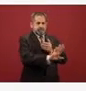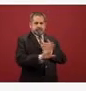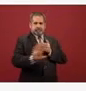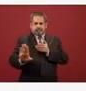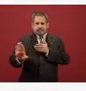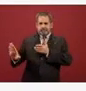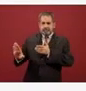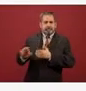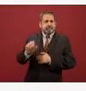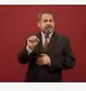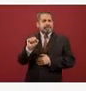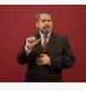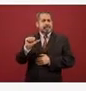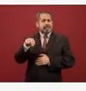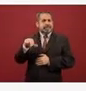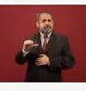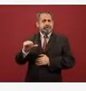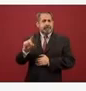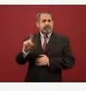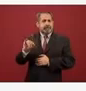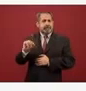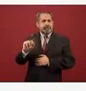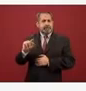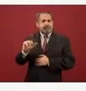social? Aquí.